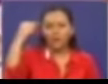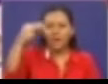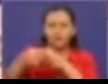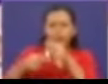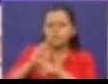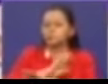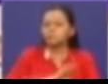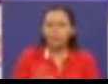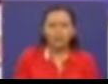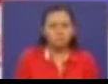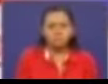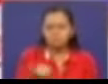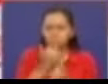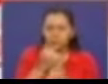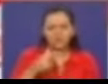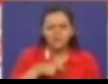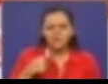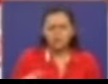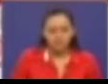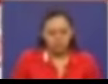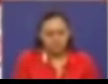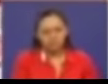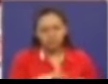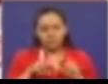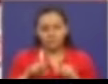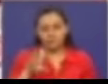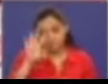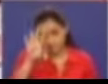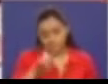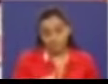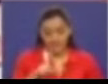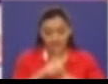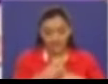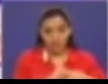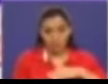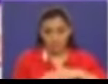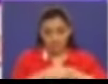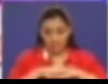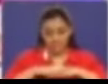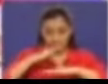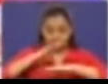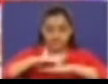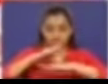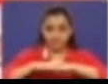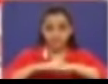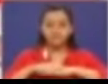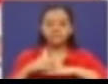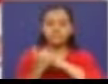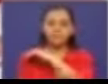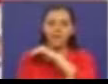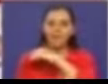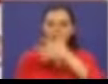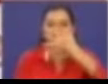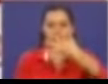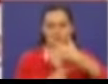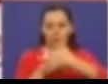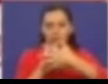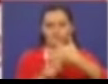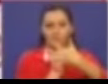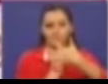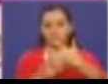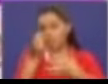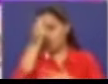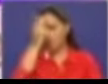mentira. Somos de los 5 países menos endeudados de América Latina. Y prohibido olvidar, pues, juegan con